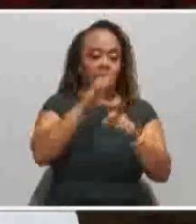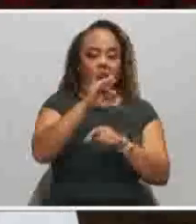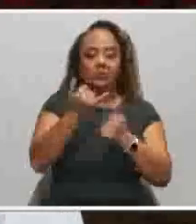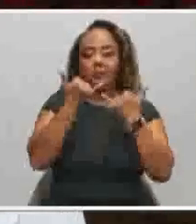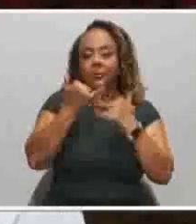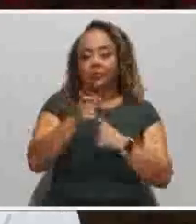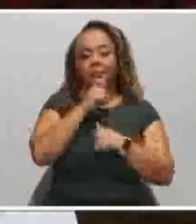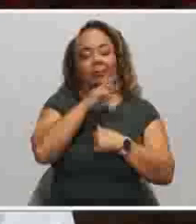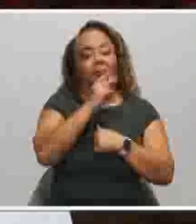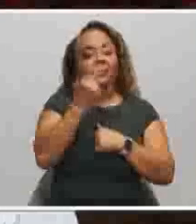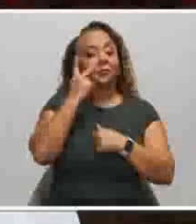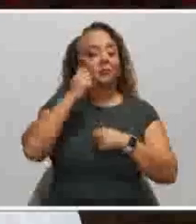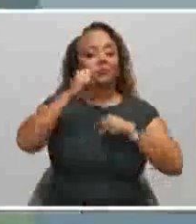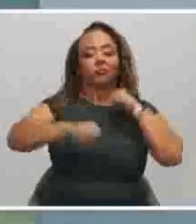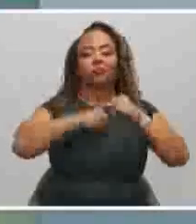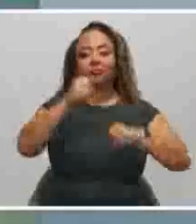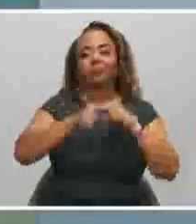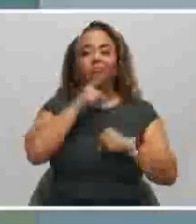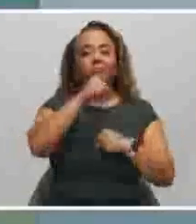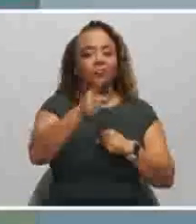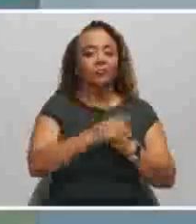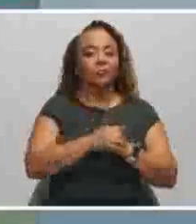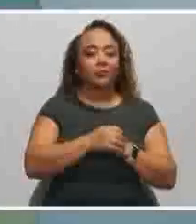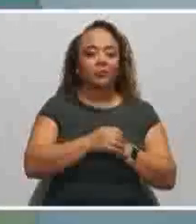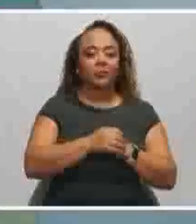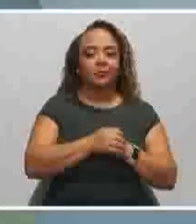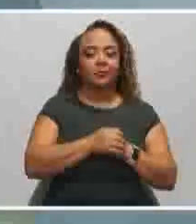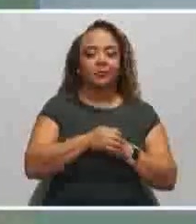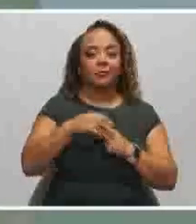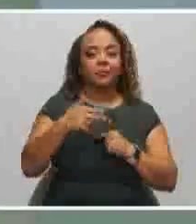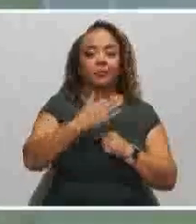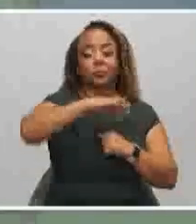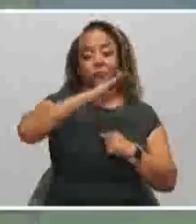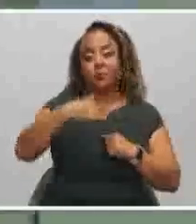difícil no verlo montado en la bici, realmente anda mountain bike, anda bici de ruta